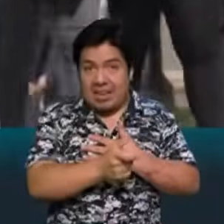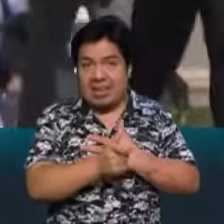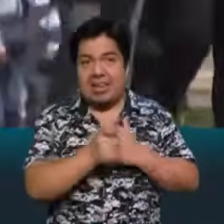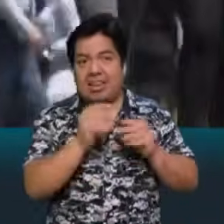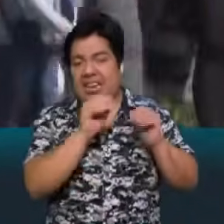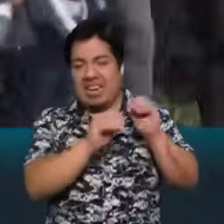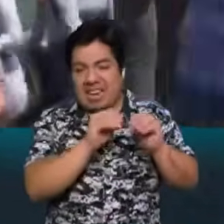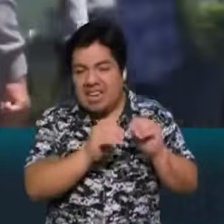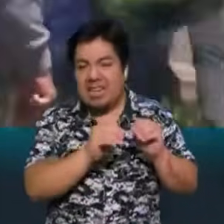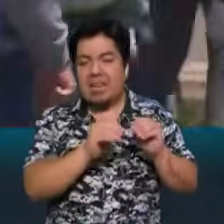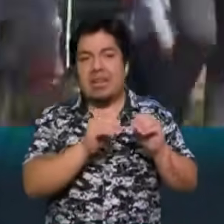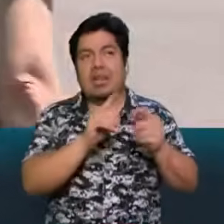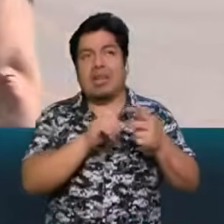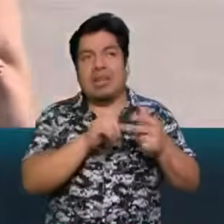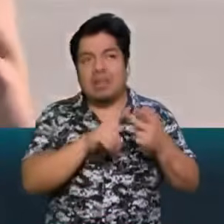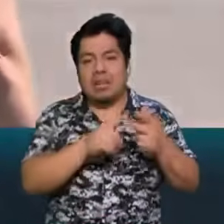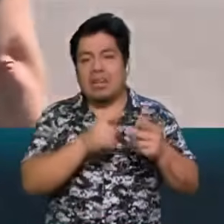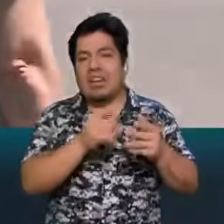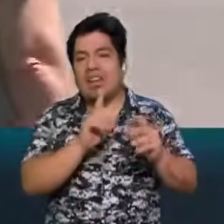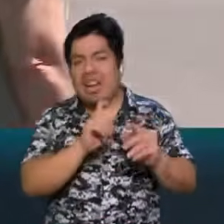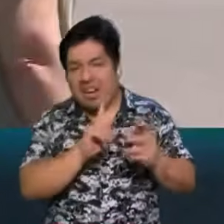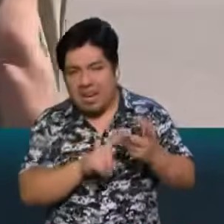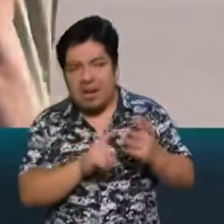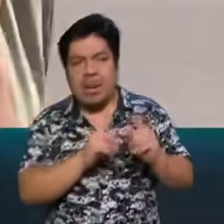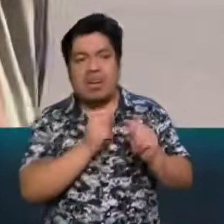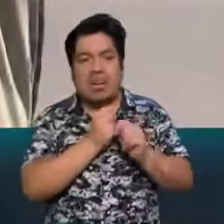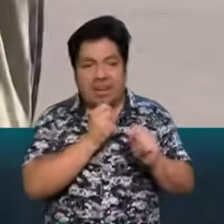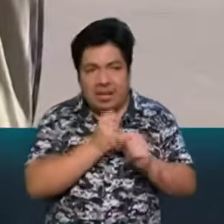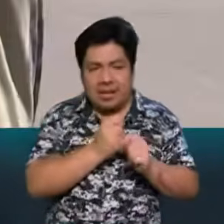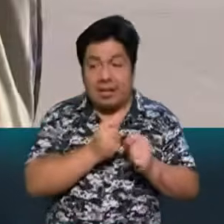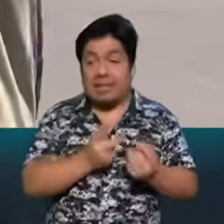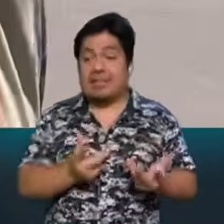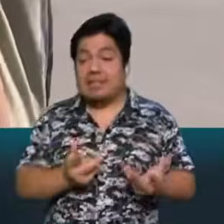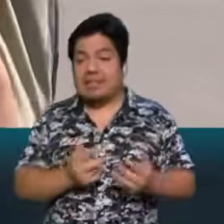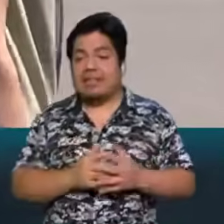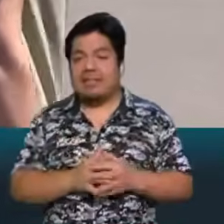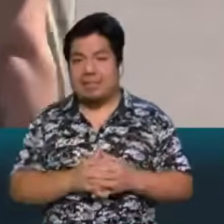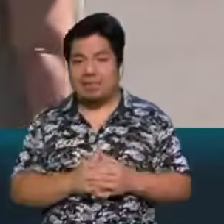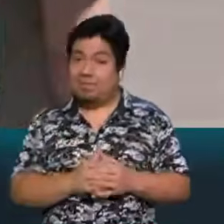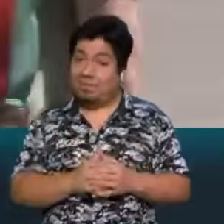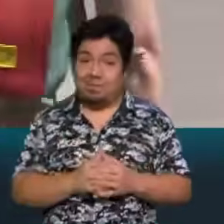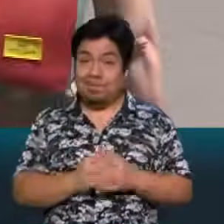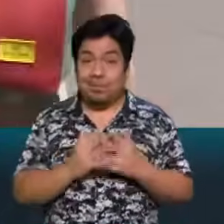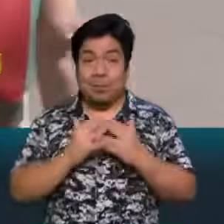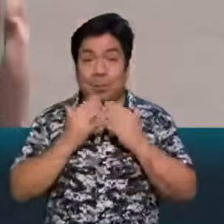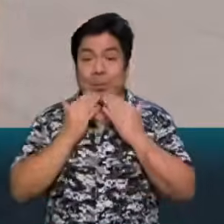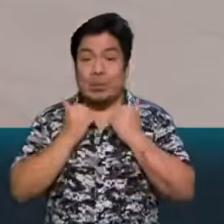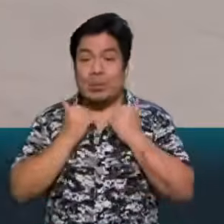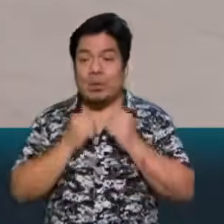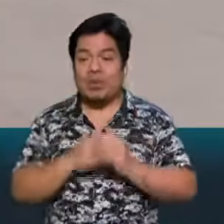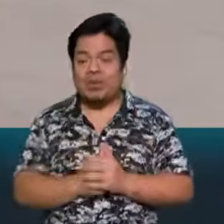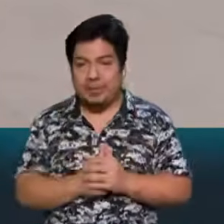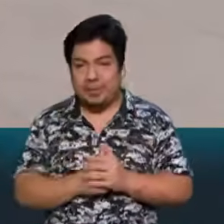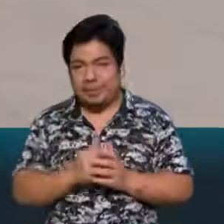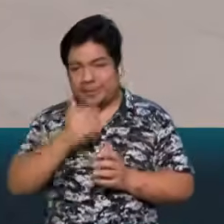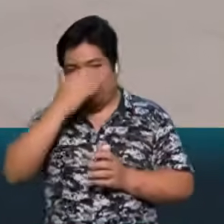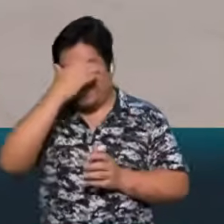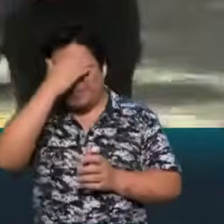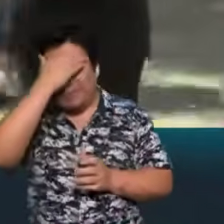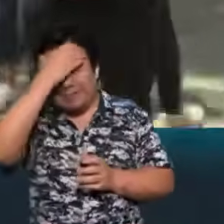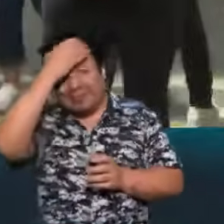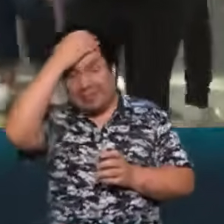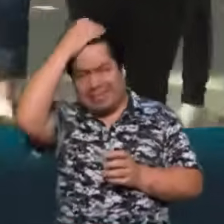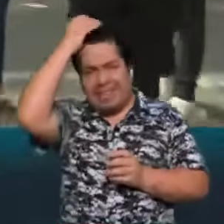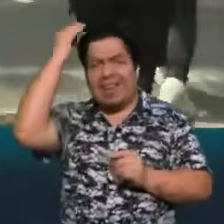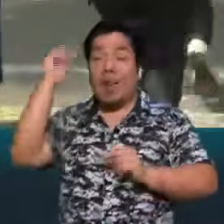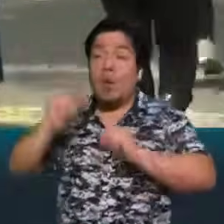equipada, con acceso a servicios, con acceso a transporte y demás. Básicamente nadie en México. Pero tenemos que ir hacia allá.